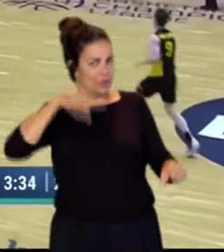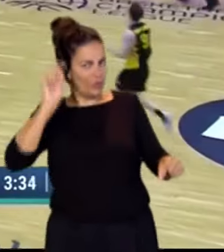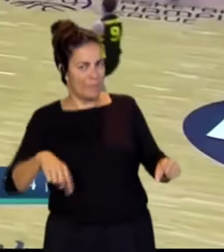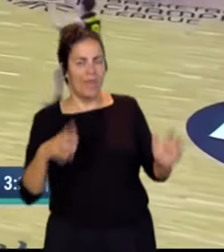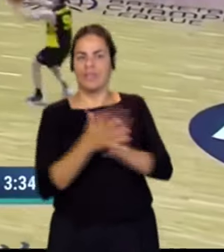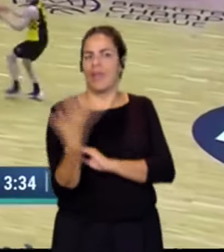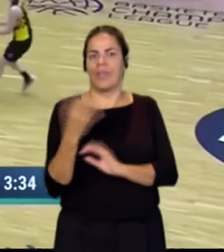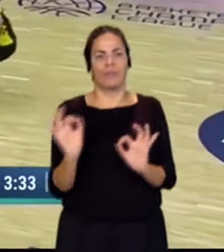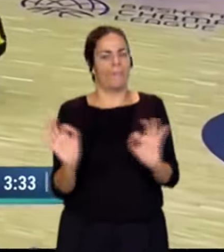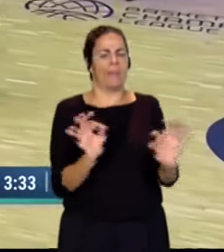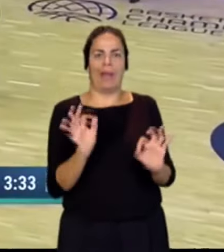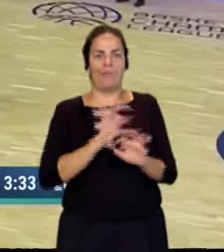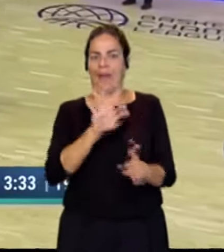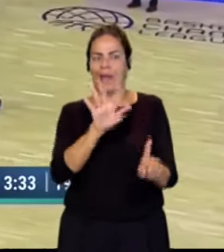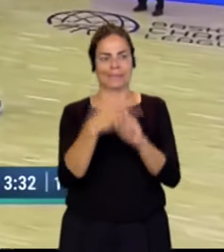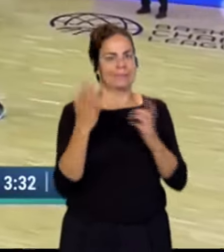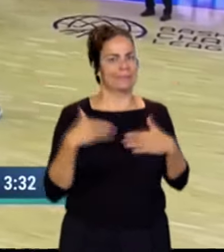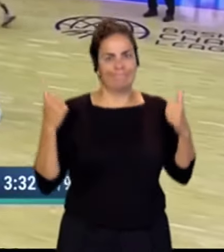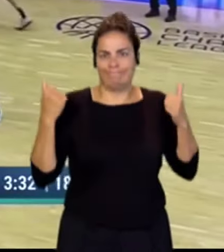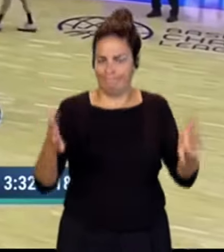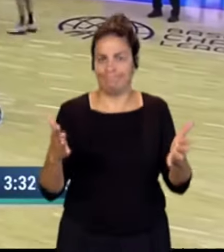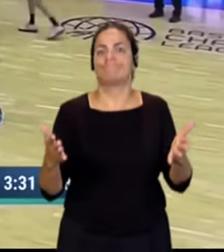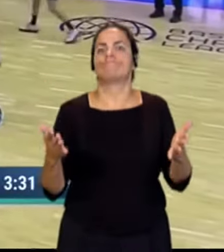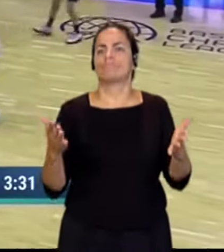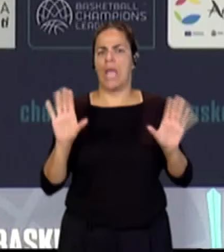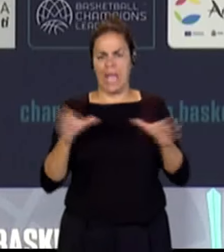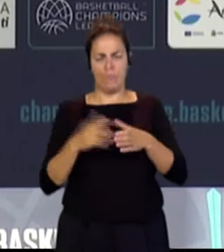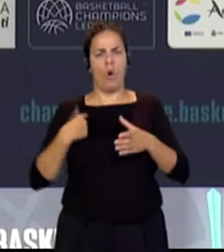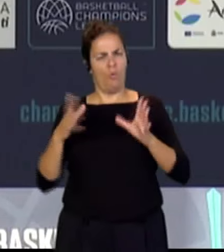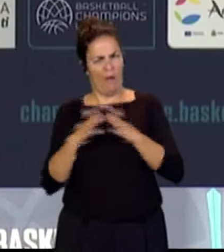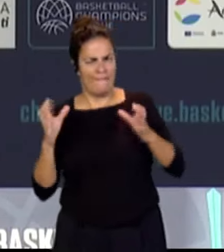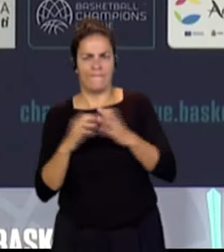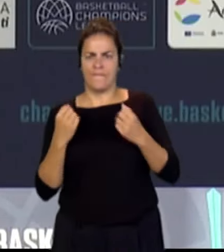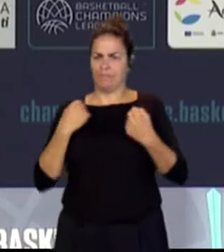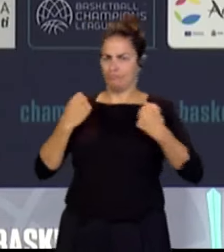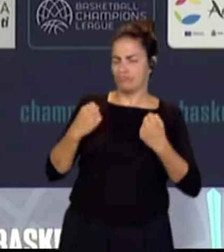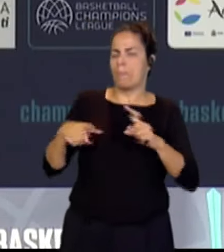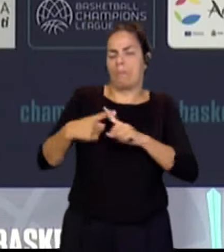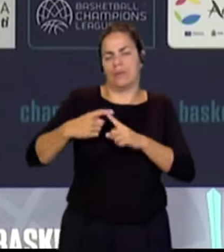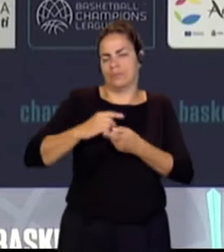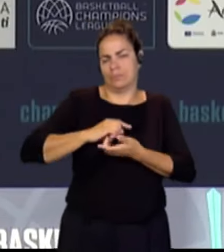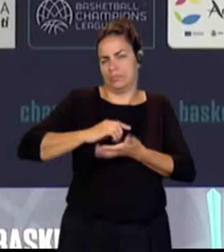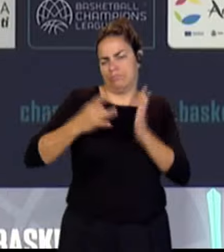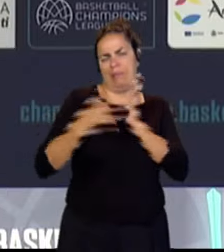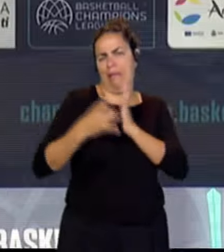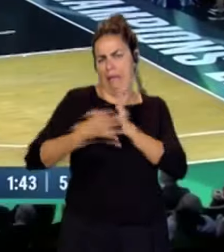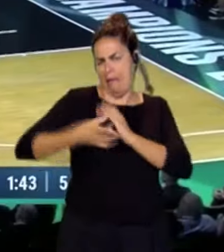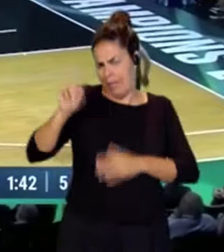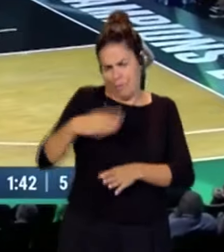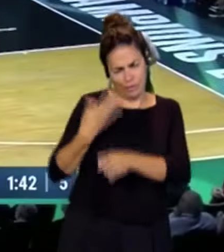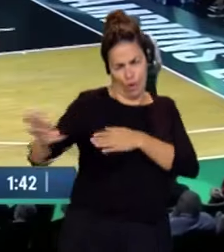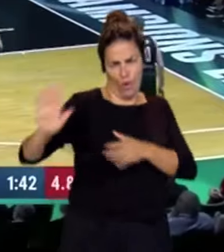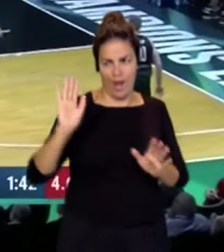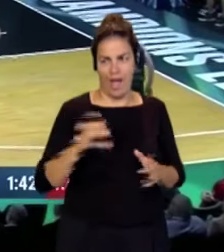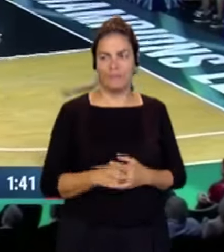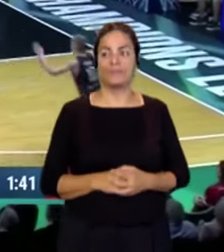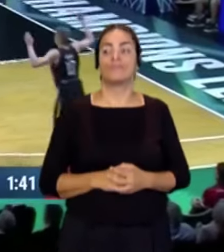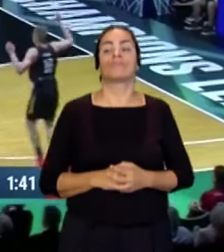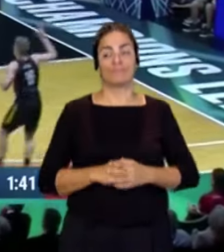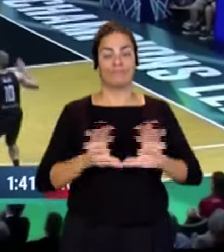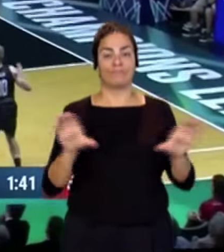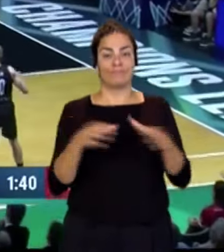tipo de guion sea cual sea el equipo sí que tiene gasolina ganas y calidad de sobra el Leno